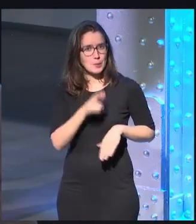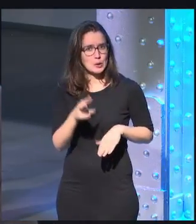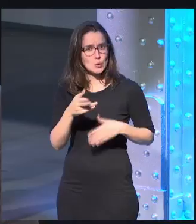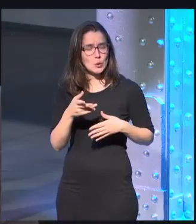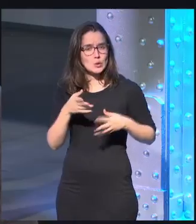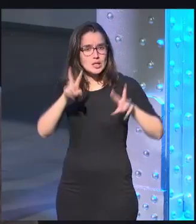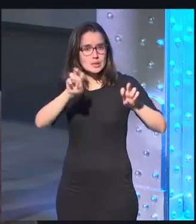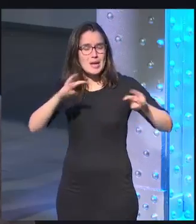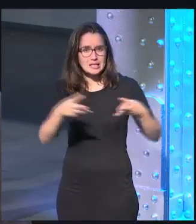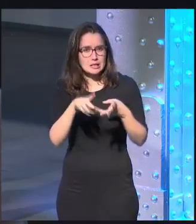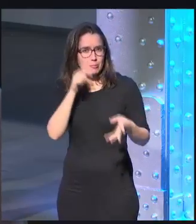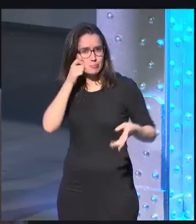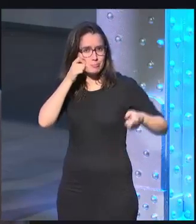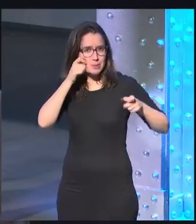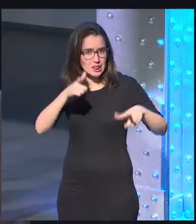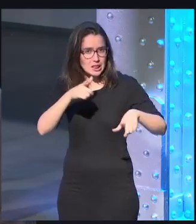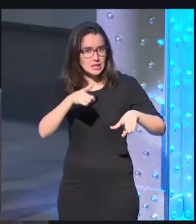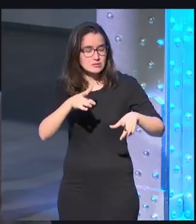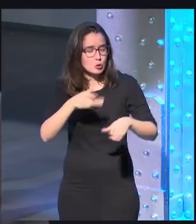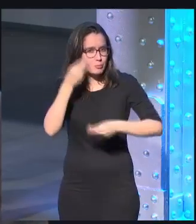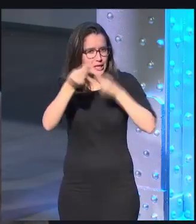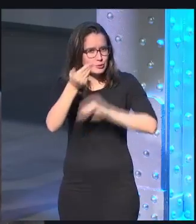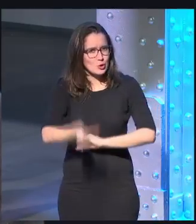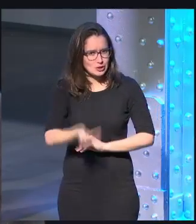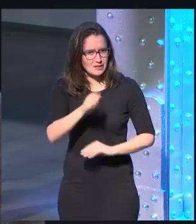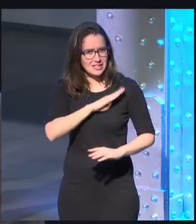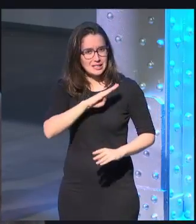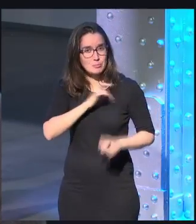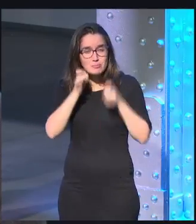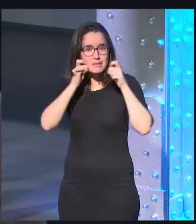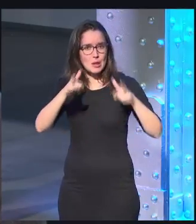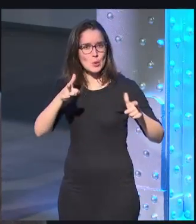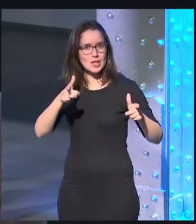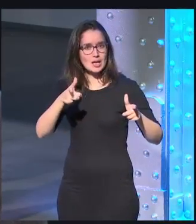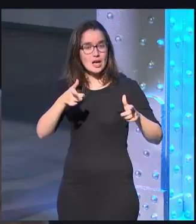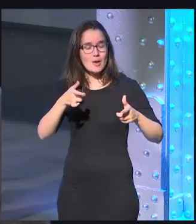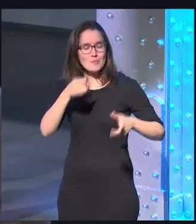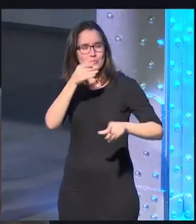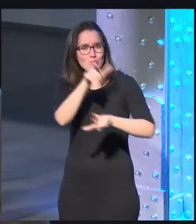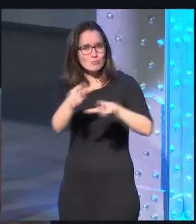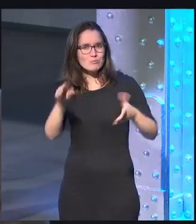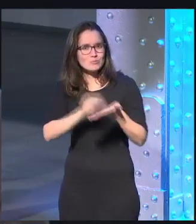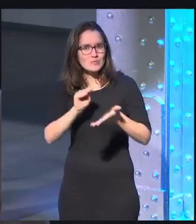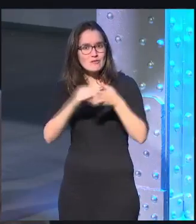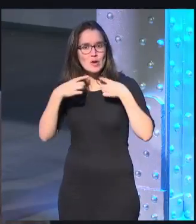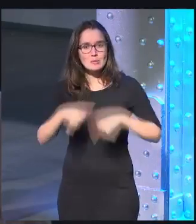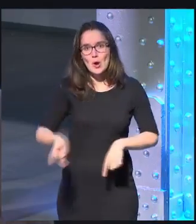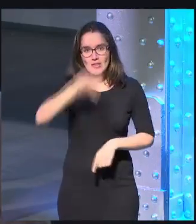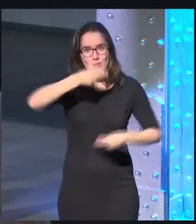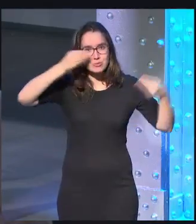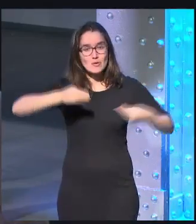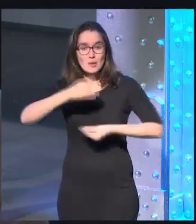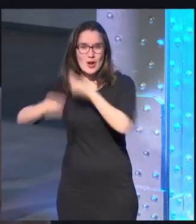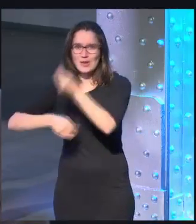sobre todo en internet me he dado cuenta con el tiempo, y yo creo que es una de las claves, me he dado cuenta que muchos fracasan, la idea igual es muy buena, pero fracasan